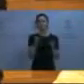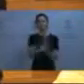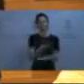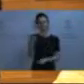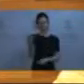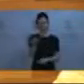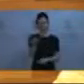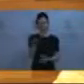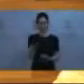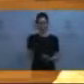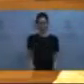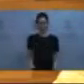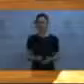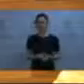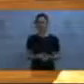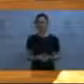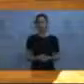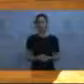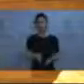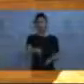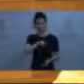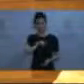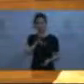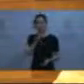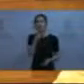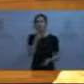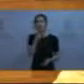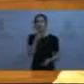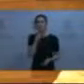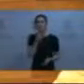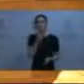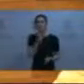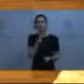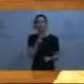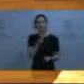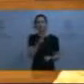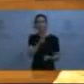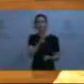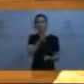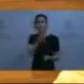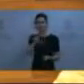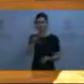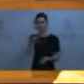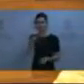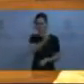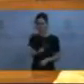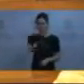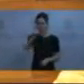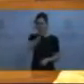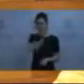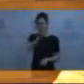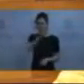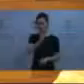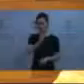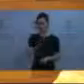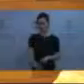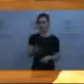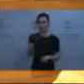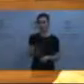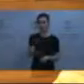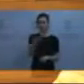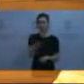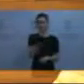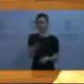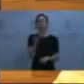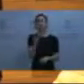luego, usted me hacía mención también a los 25 años de Sogepsa como instrumento fundamental. Yo, perdone que le diga solo